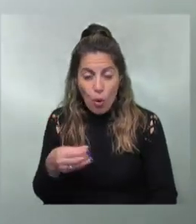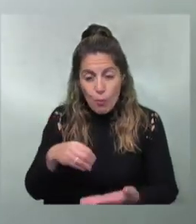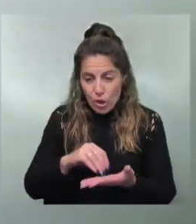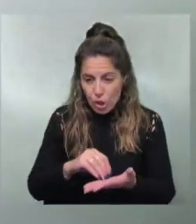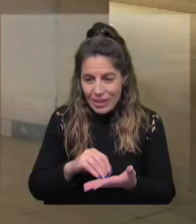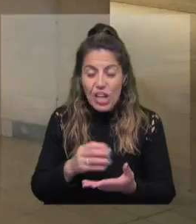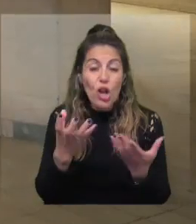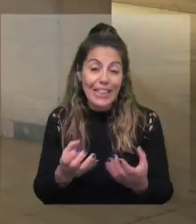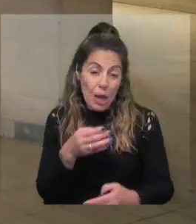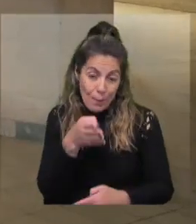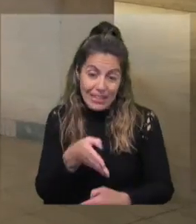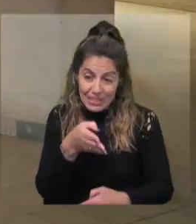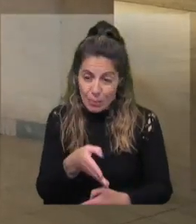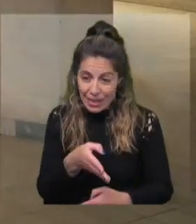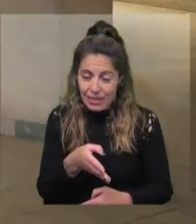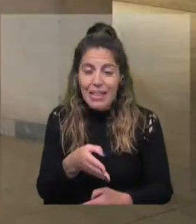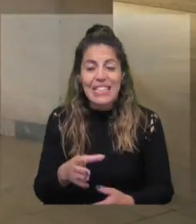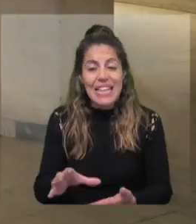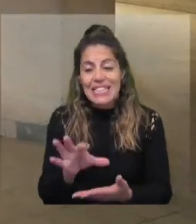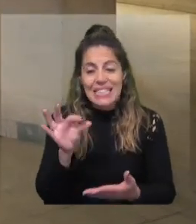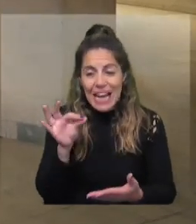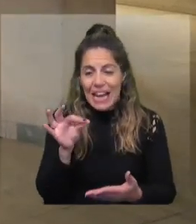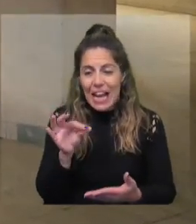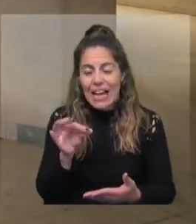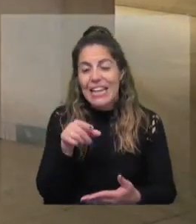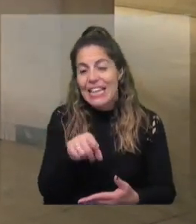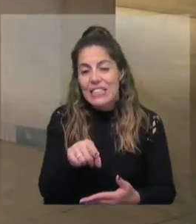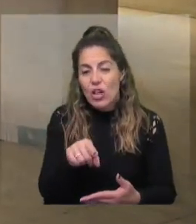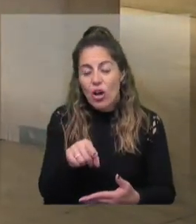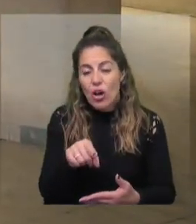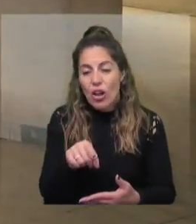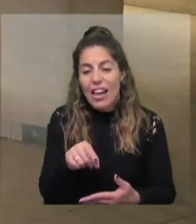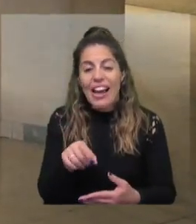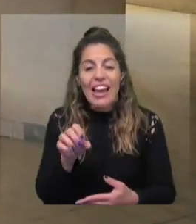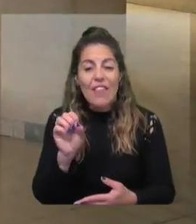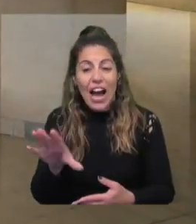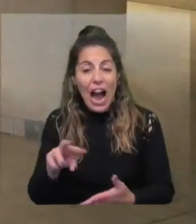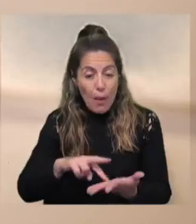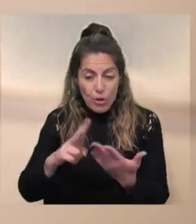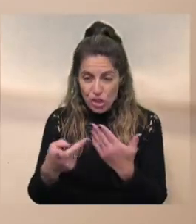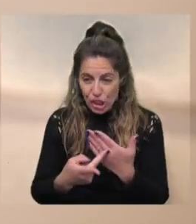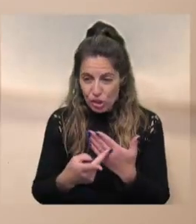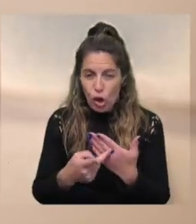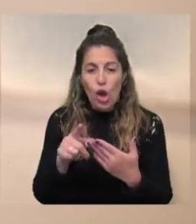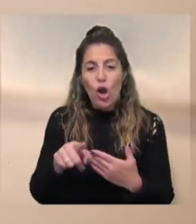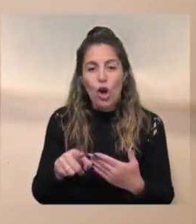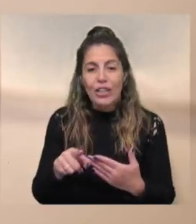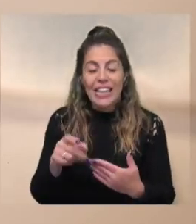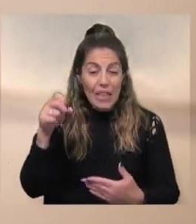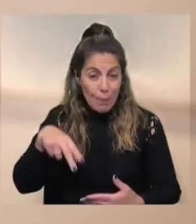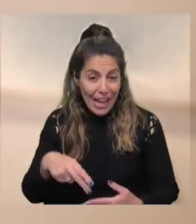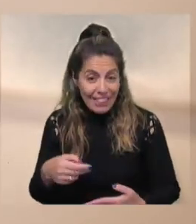quieren participar, obviamente, ¿no? Se les saca una muestra adicional y esa muestra es la que va al proyecto. Con esta estrategia de